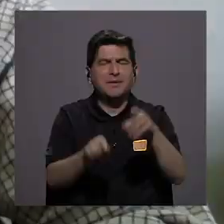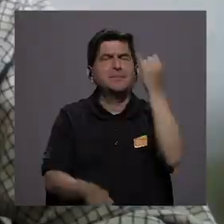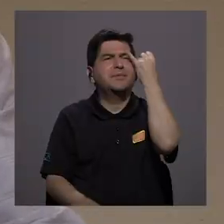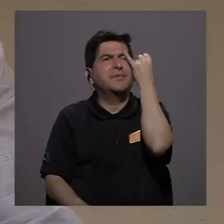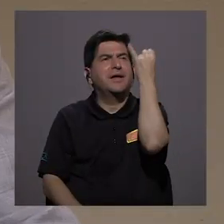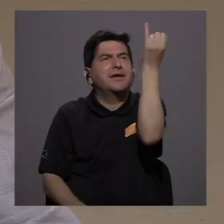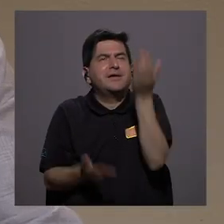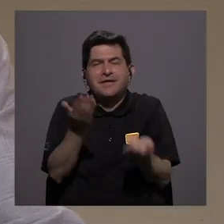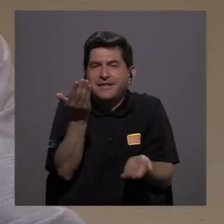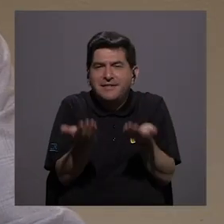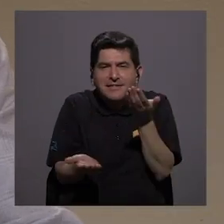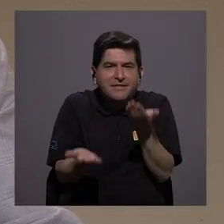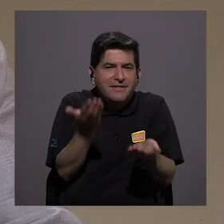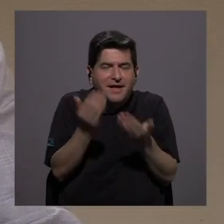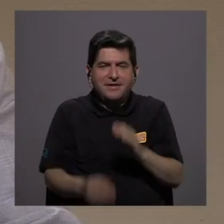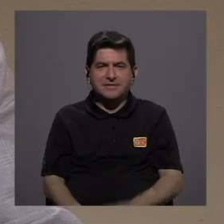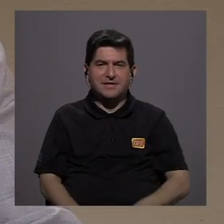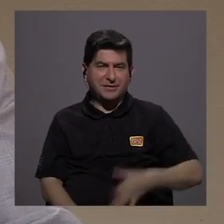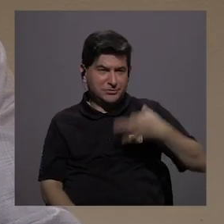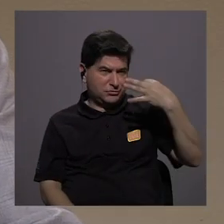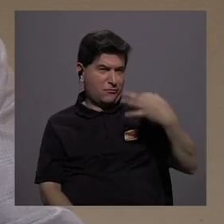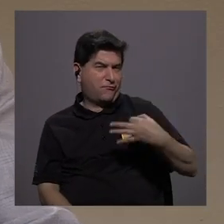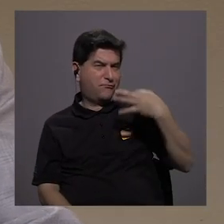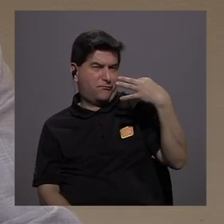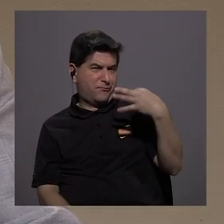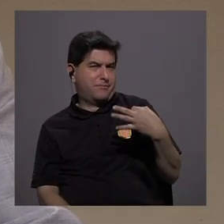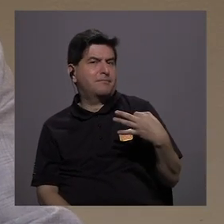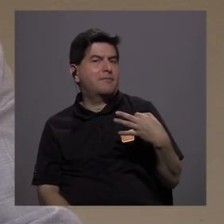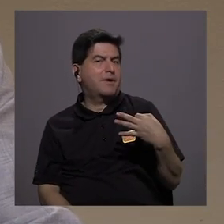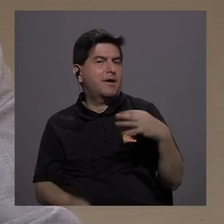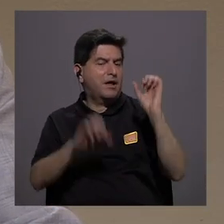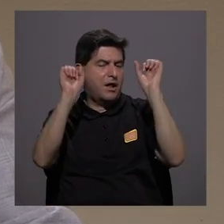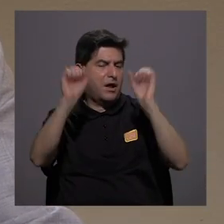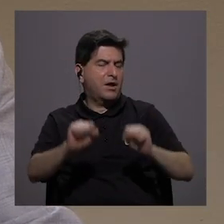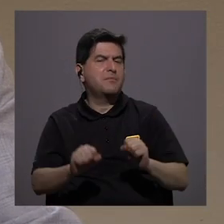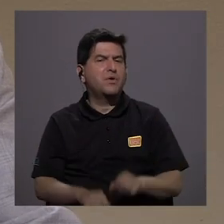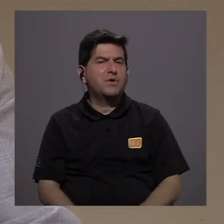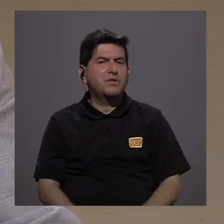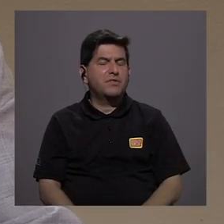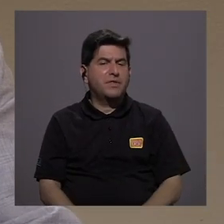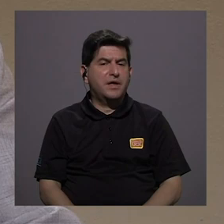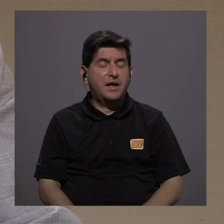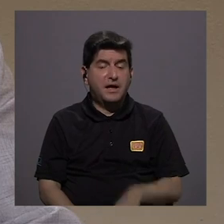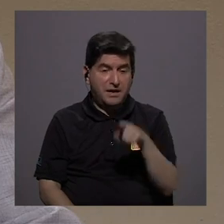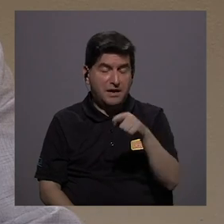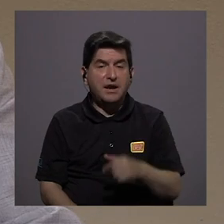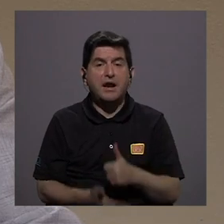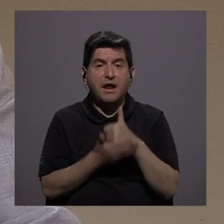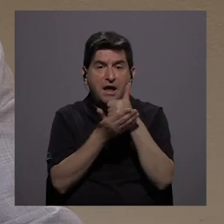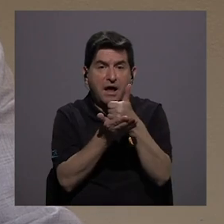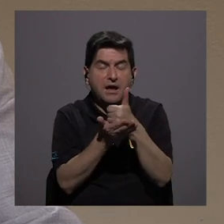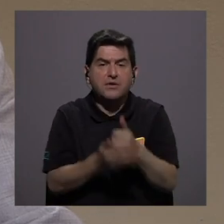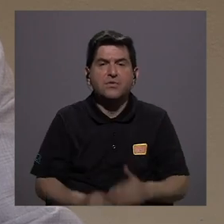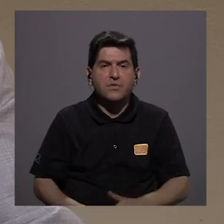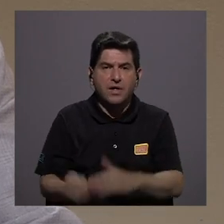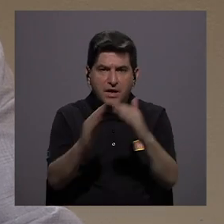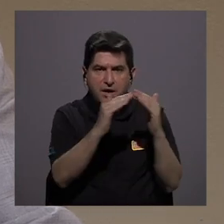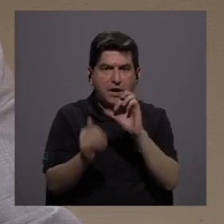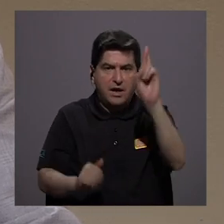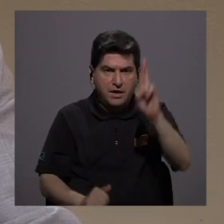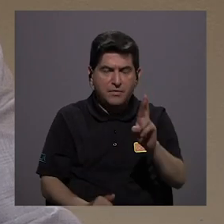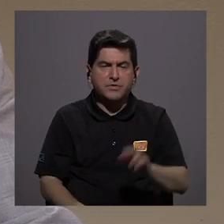una iniciativa muy formal que pueda reivindicar a esa gran población